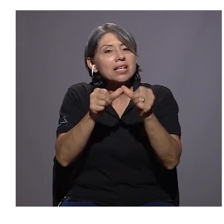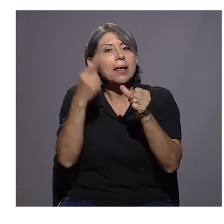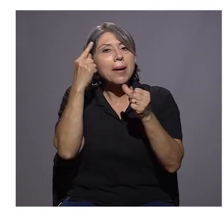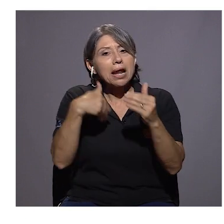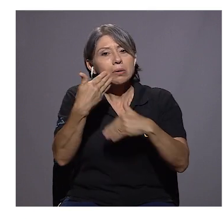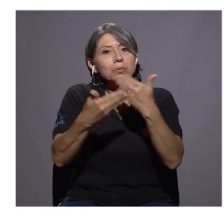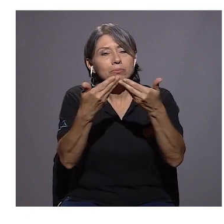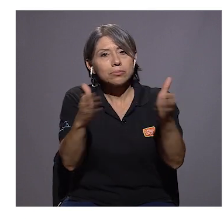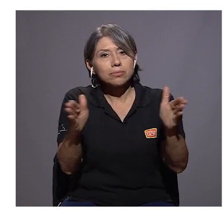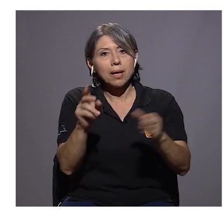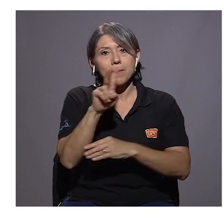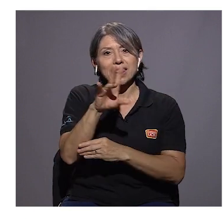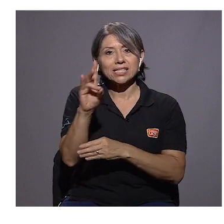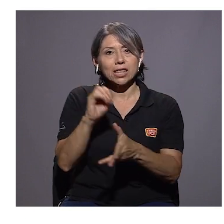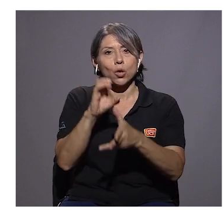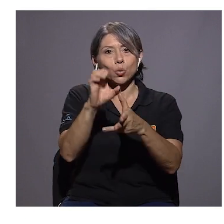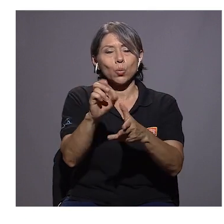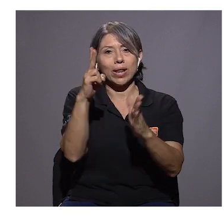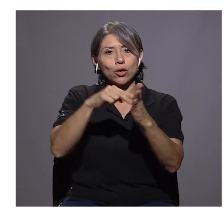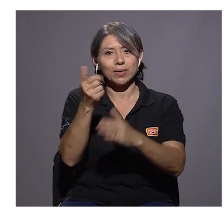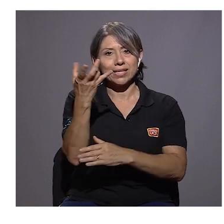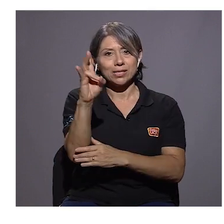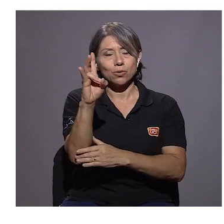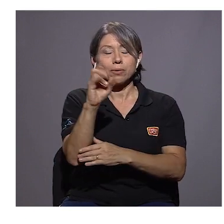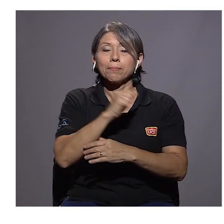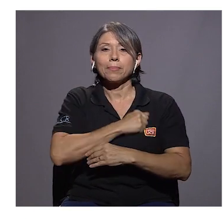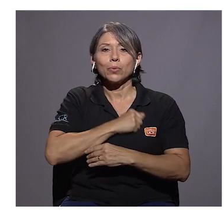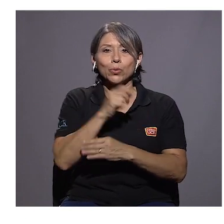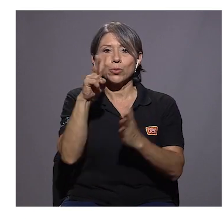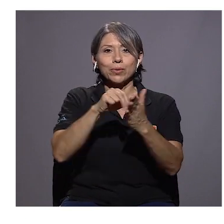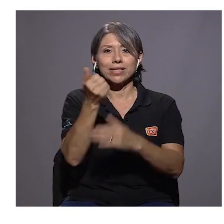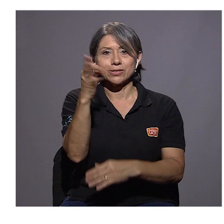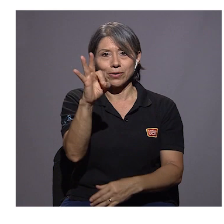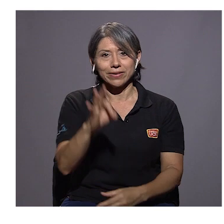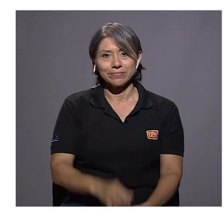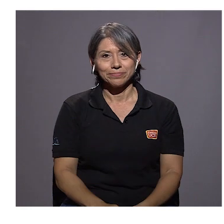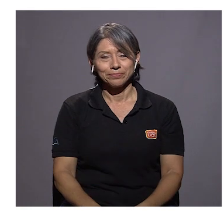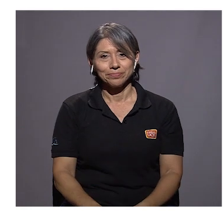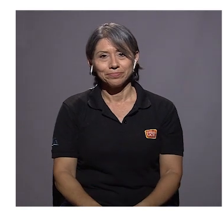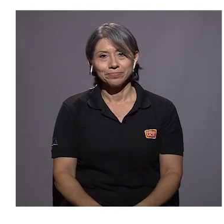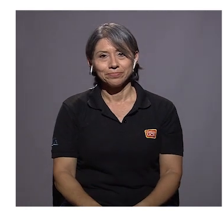seguir para avanzar en su reapertura, 27 de octubre de 2019.